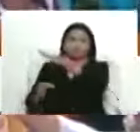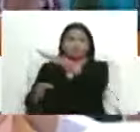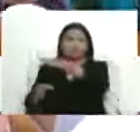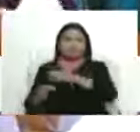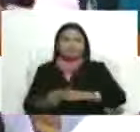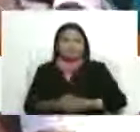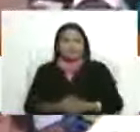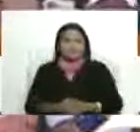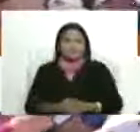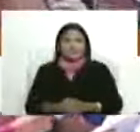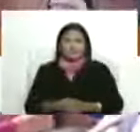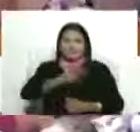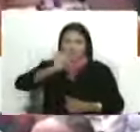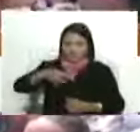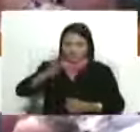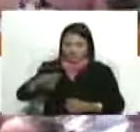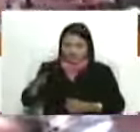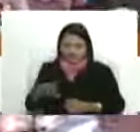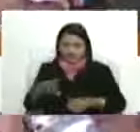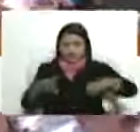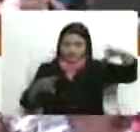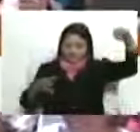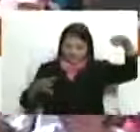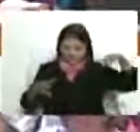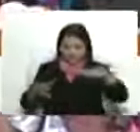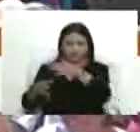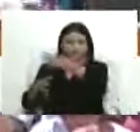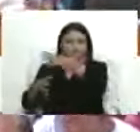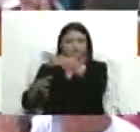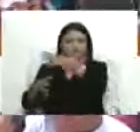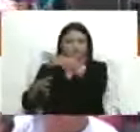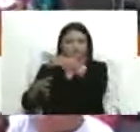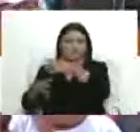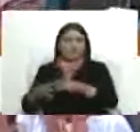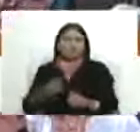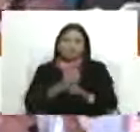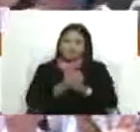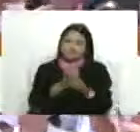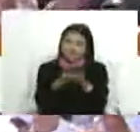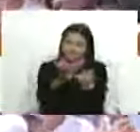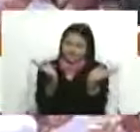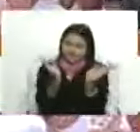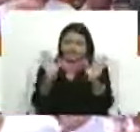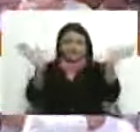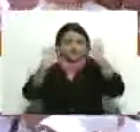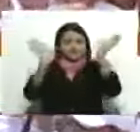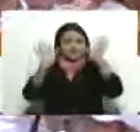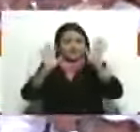Venezuela El Sol de Venezuela los quiero mucho